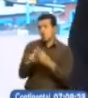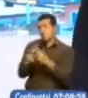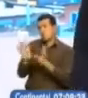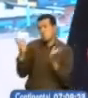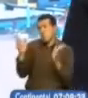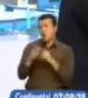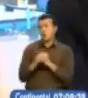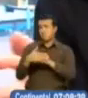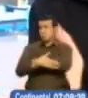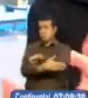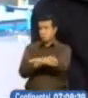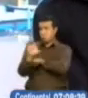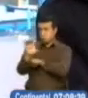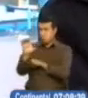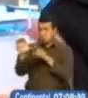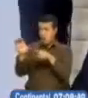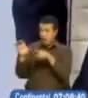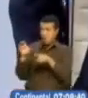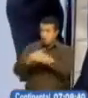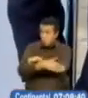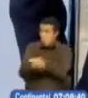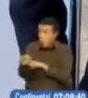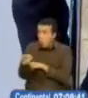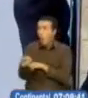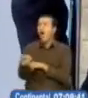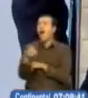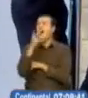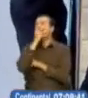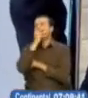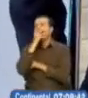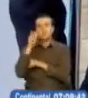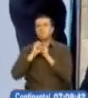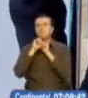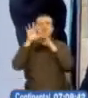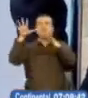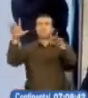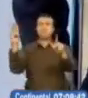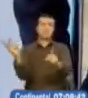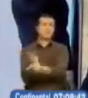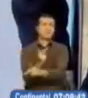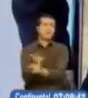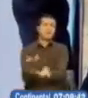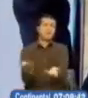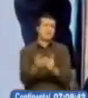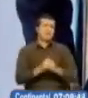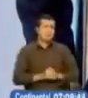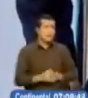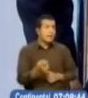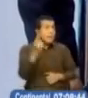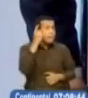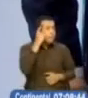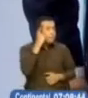denostarlo en redes sociales. Este no significa nada para mí, que dice David Chávez. Significa entonces que hemos